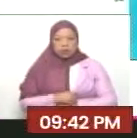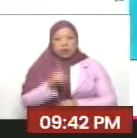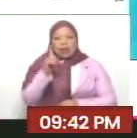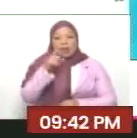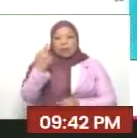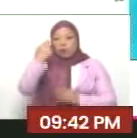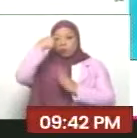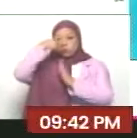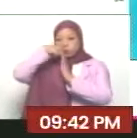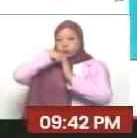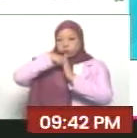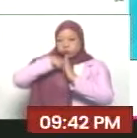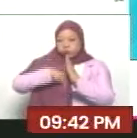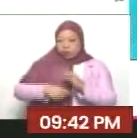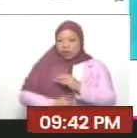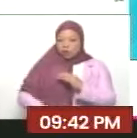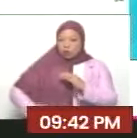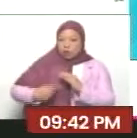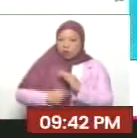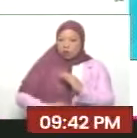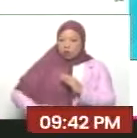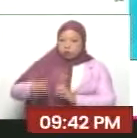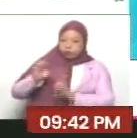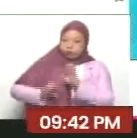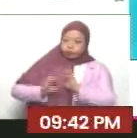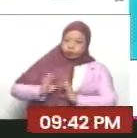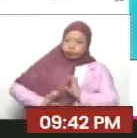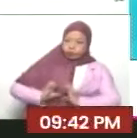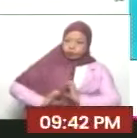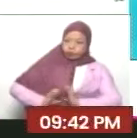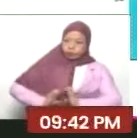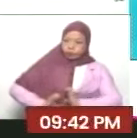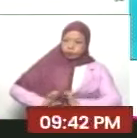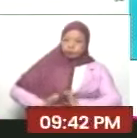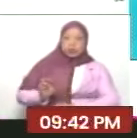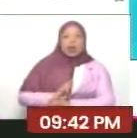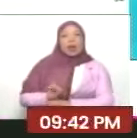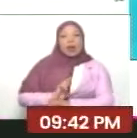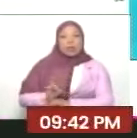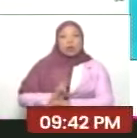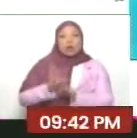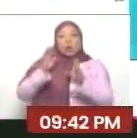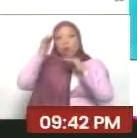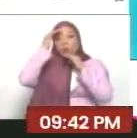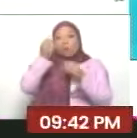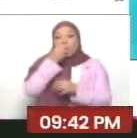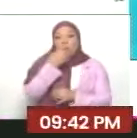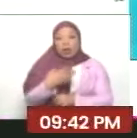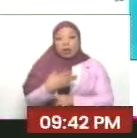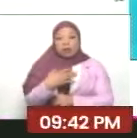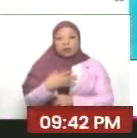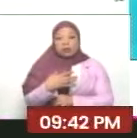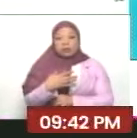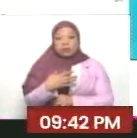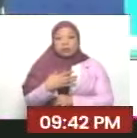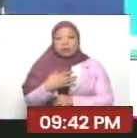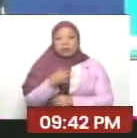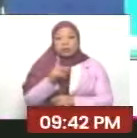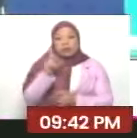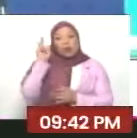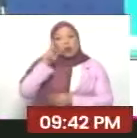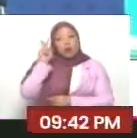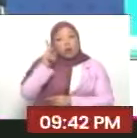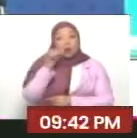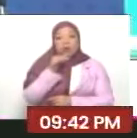endoscopia, correcto. Correcto. Vamos a atenderlo de inmediato. Bien bueno, porque la